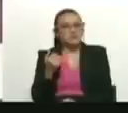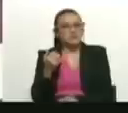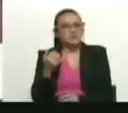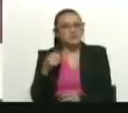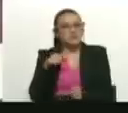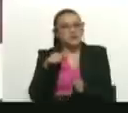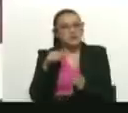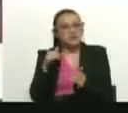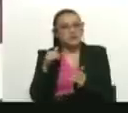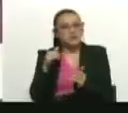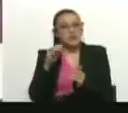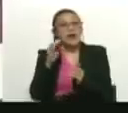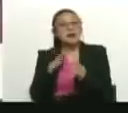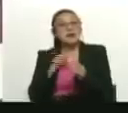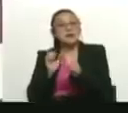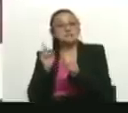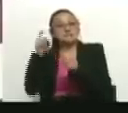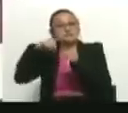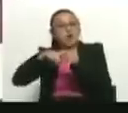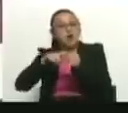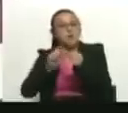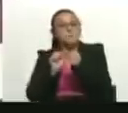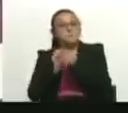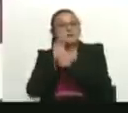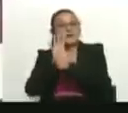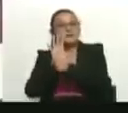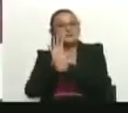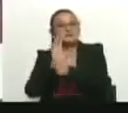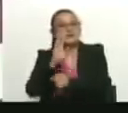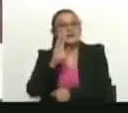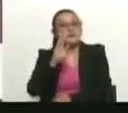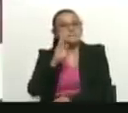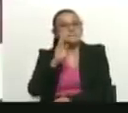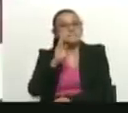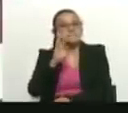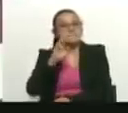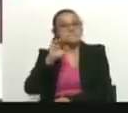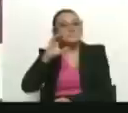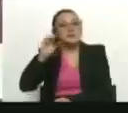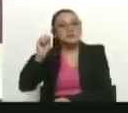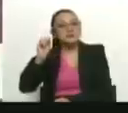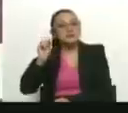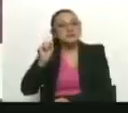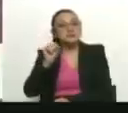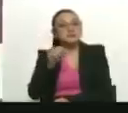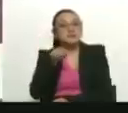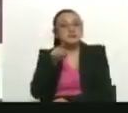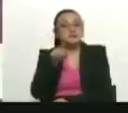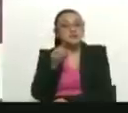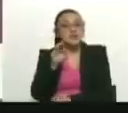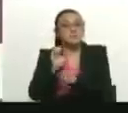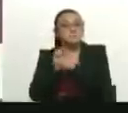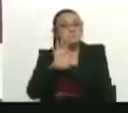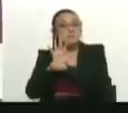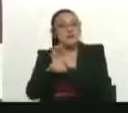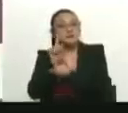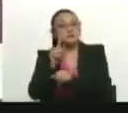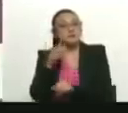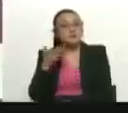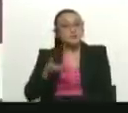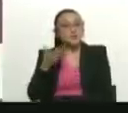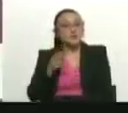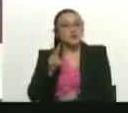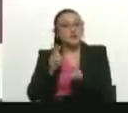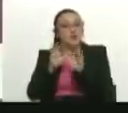el BRICS. Y usted afirma que BRICS juega un papel importante en la construcción de un